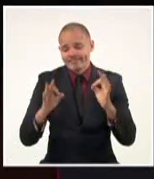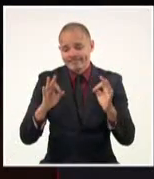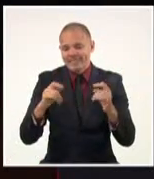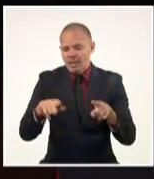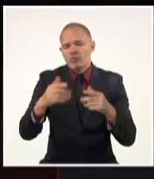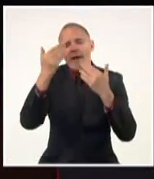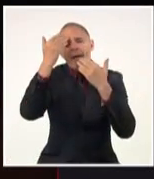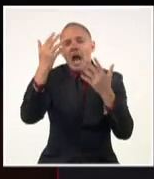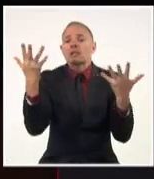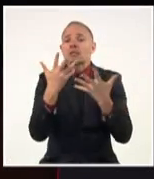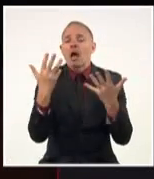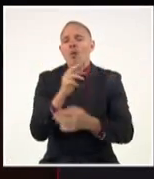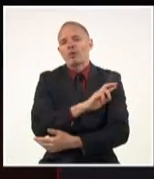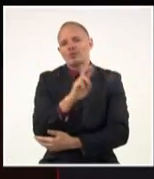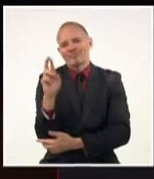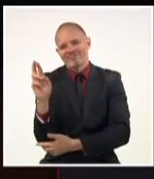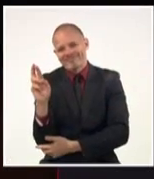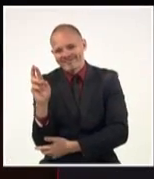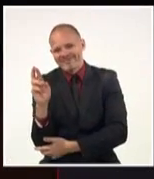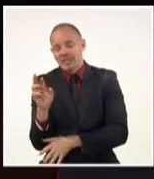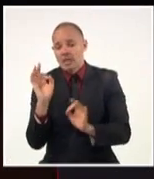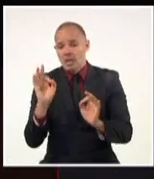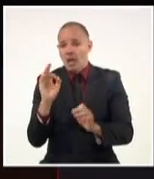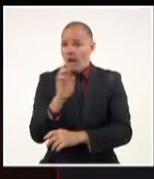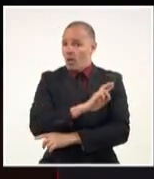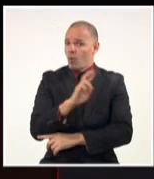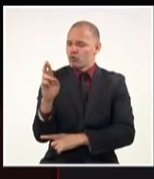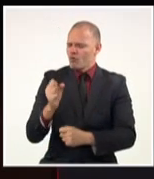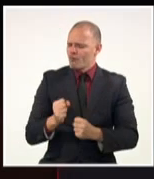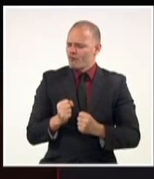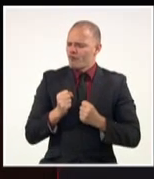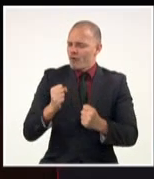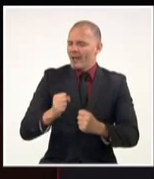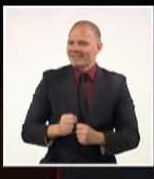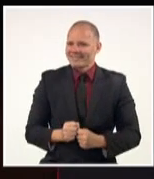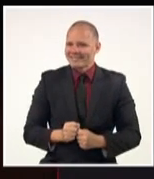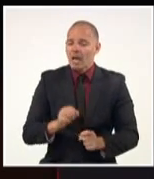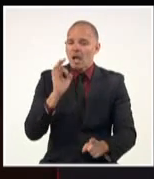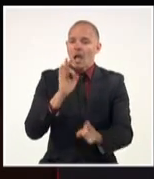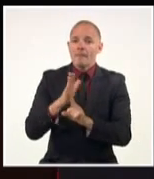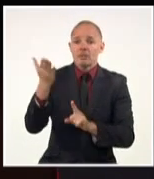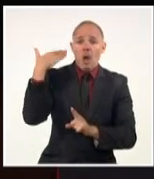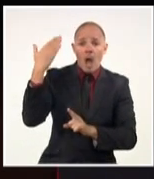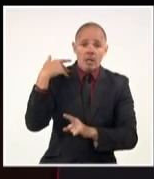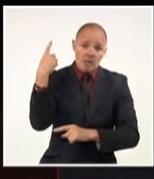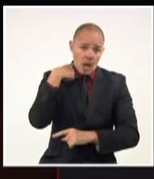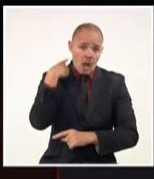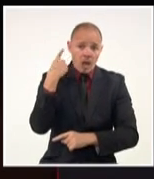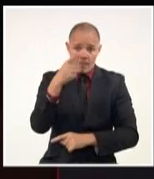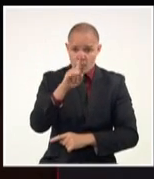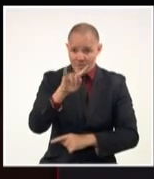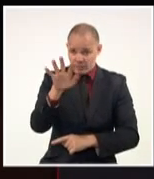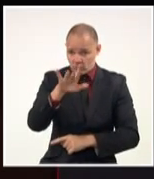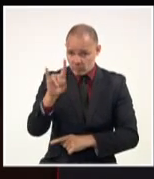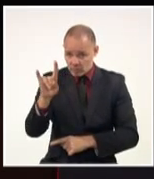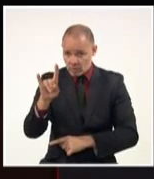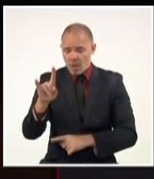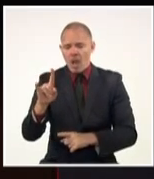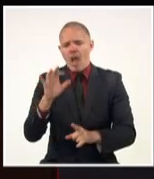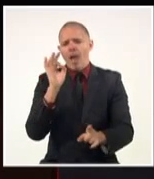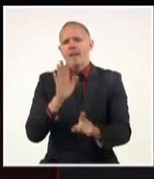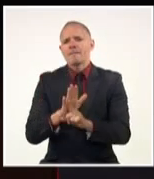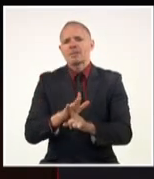revolución genuina y profunda de la reforma agraria y de la reforma urbana, que empoderó al pueblo